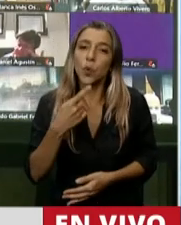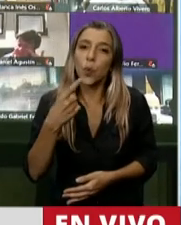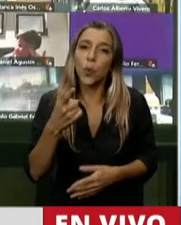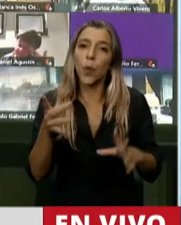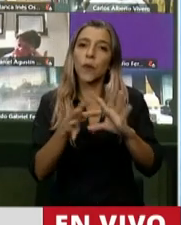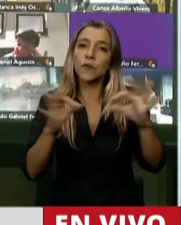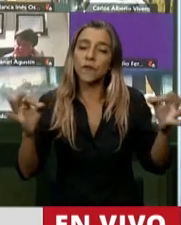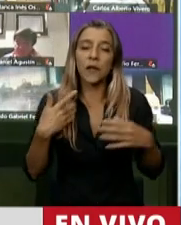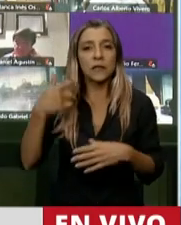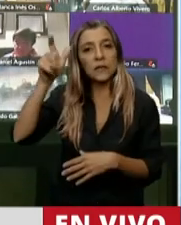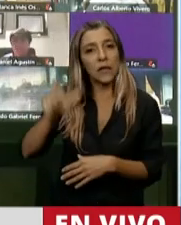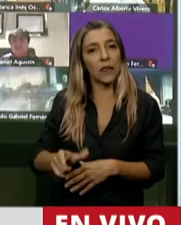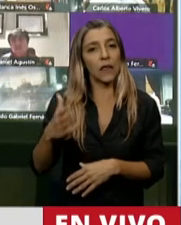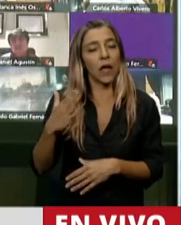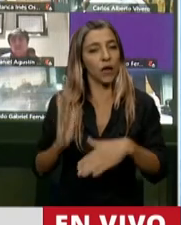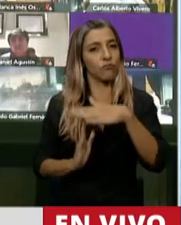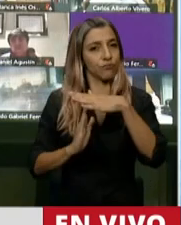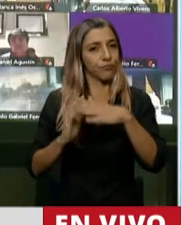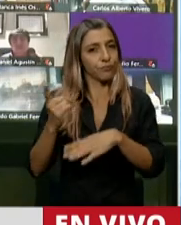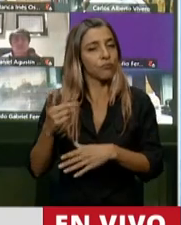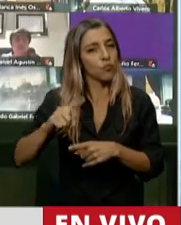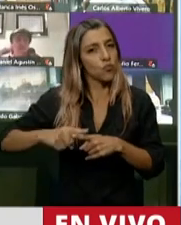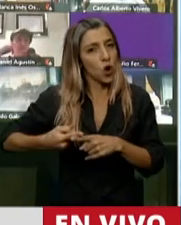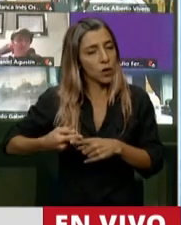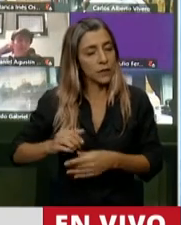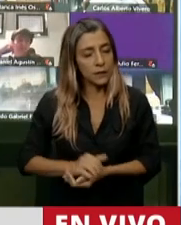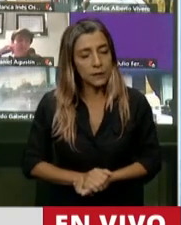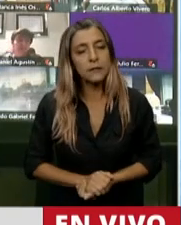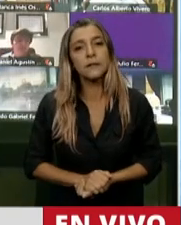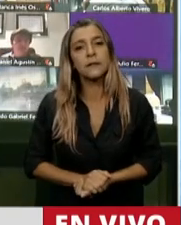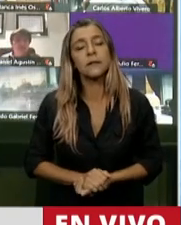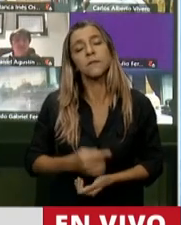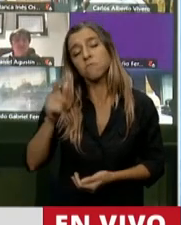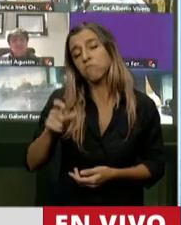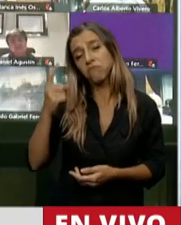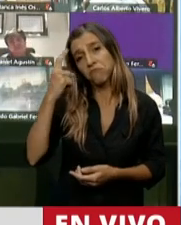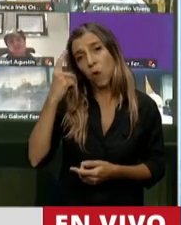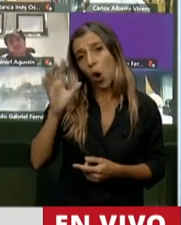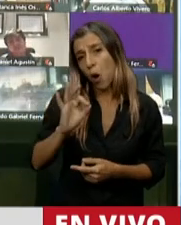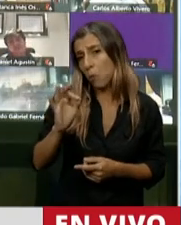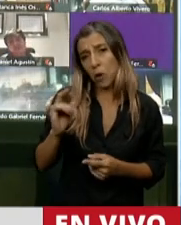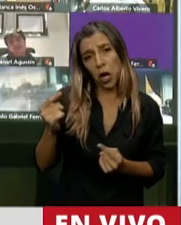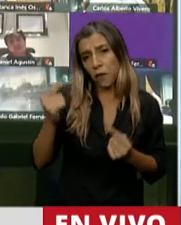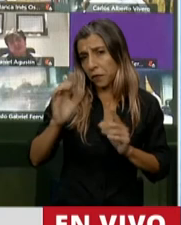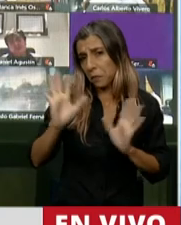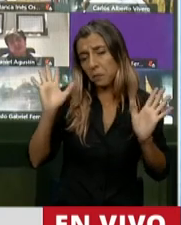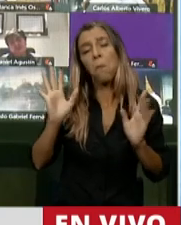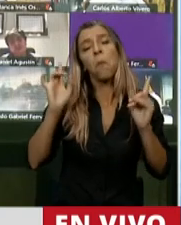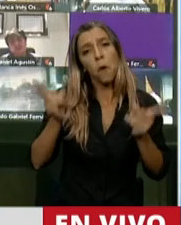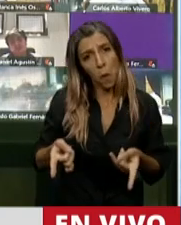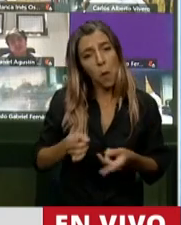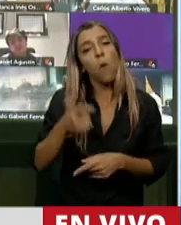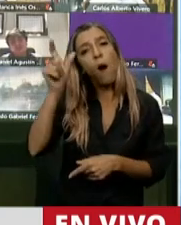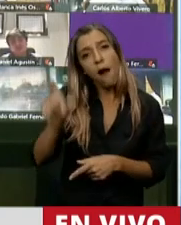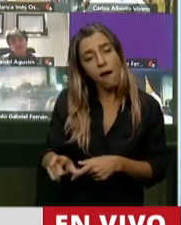frase de un dirigente político que está en las antípodas de mi pensamiento, pero que ha